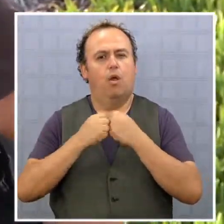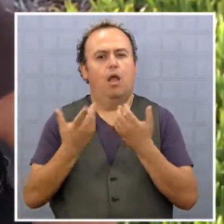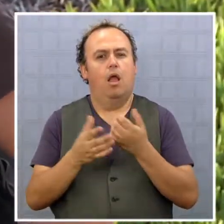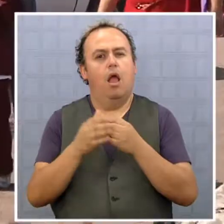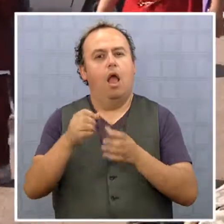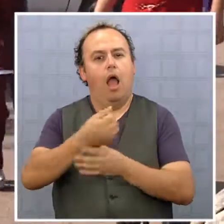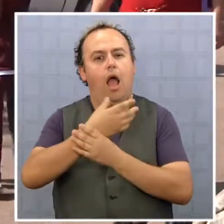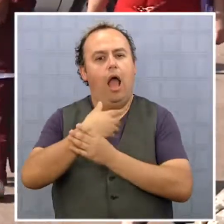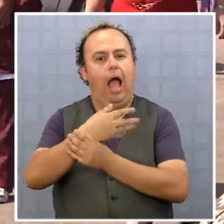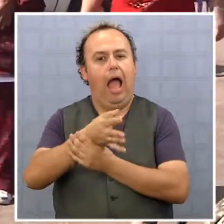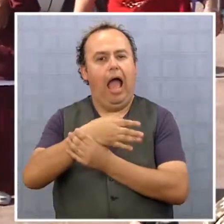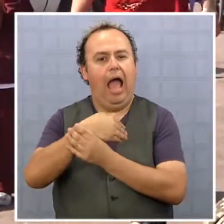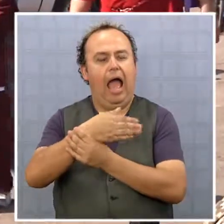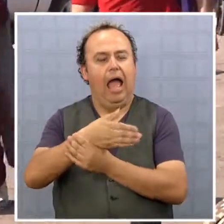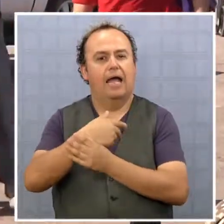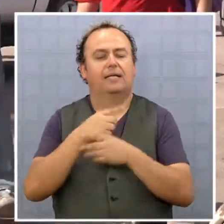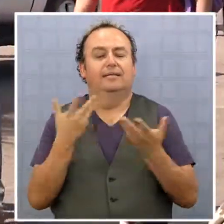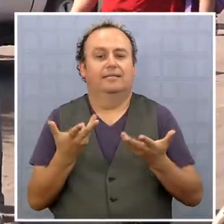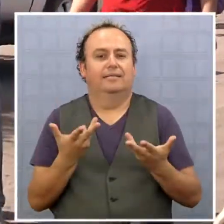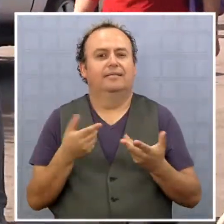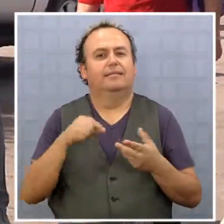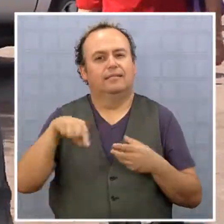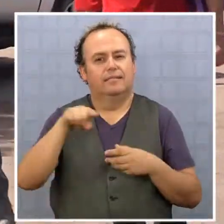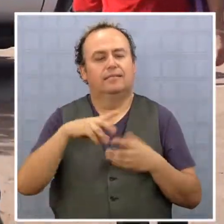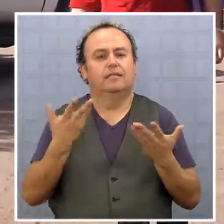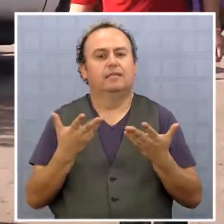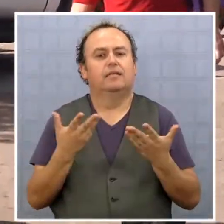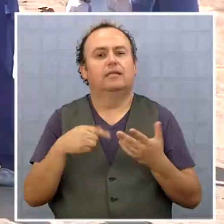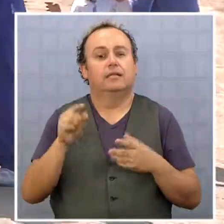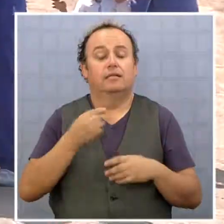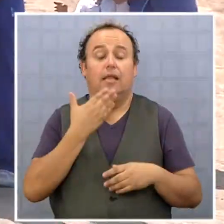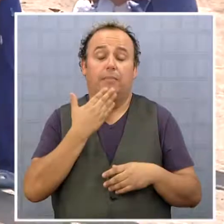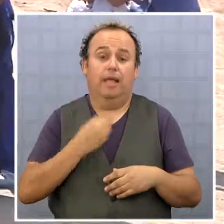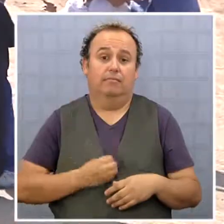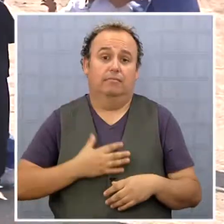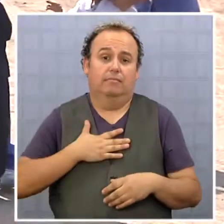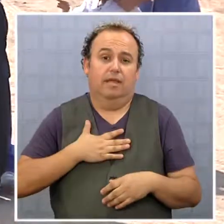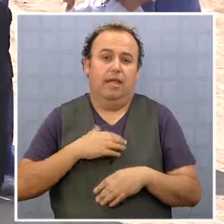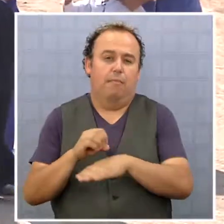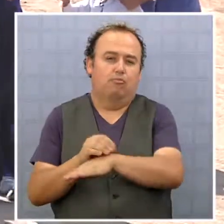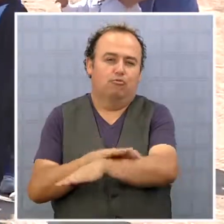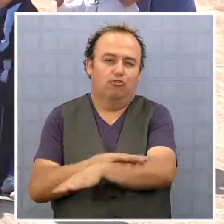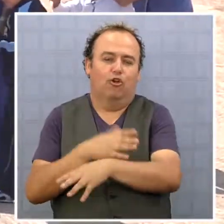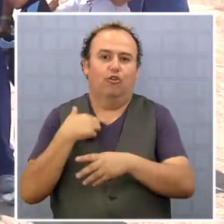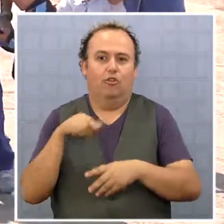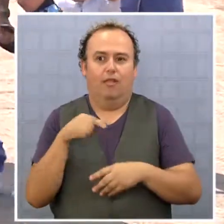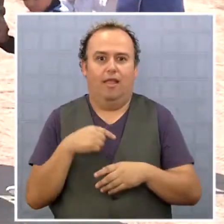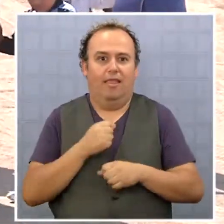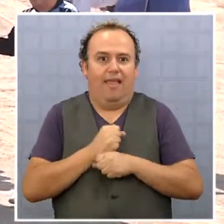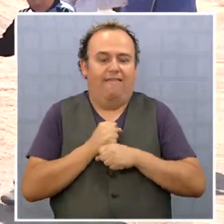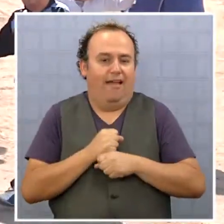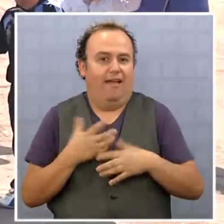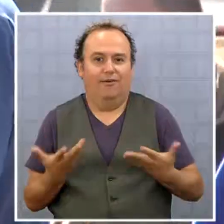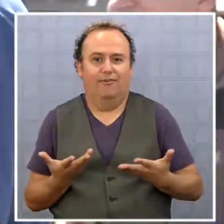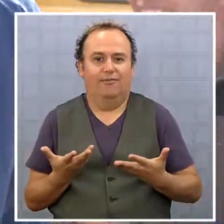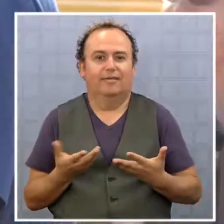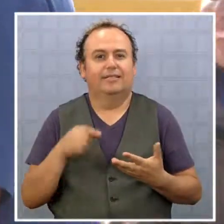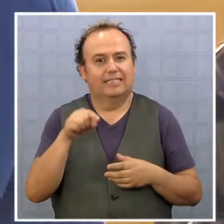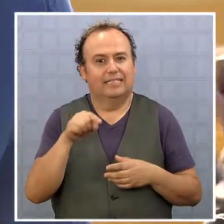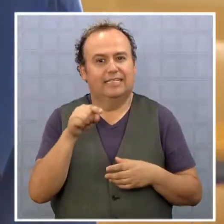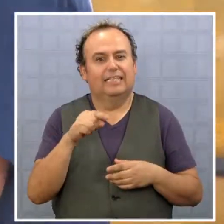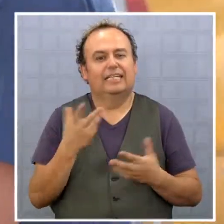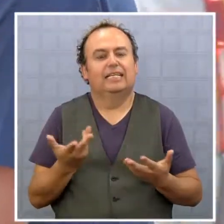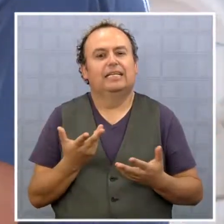articular y también teniendo en cuenta un poco el trabajo emocional que puede significar para ellos este trabajo. Mediante